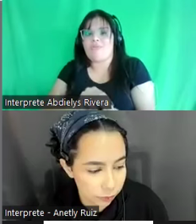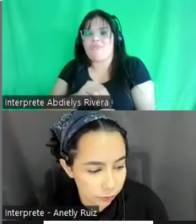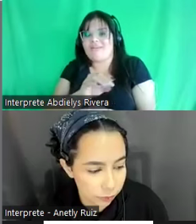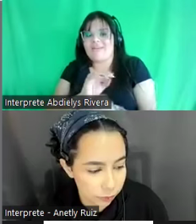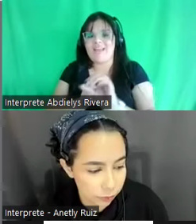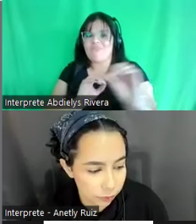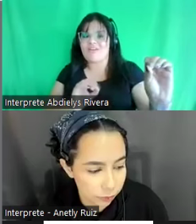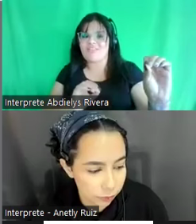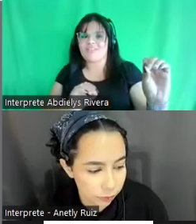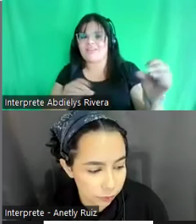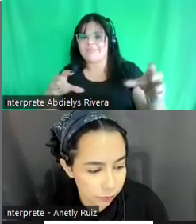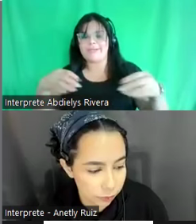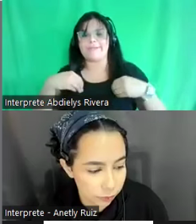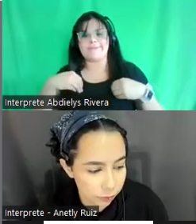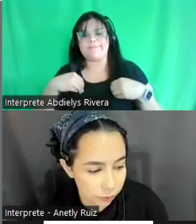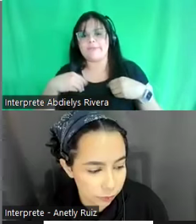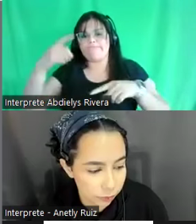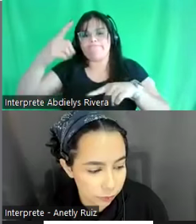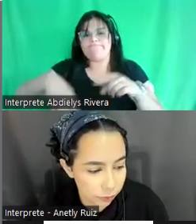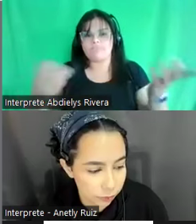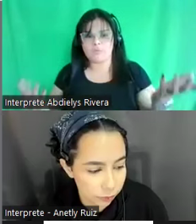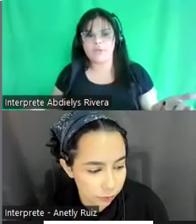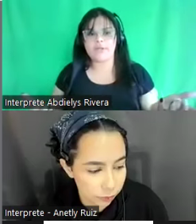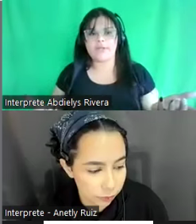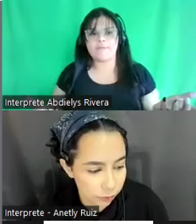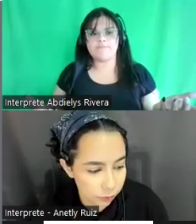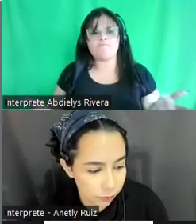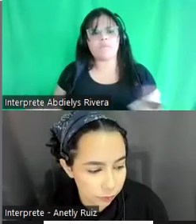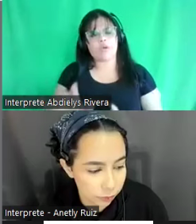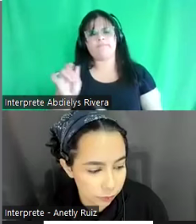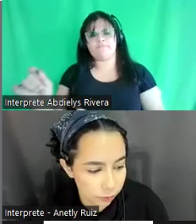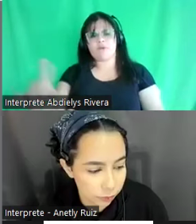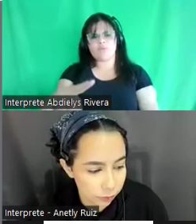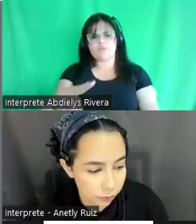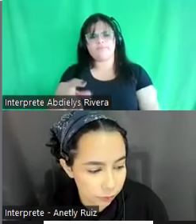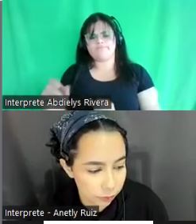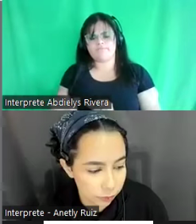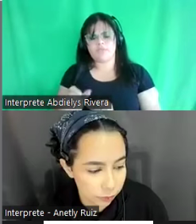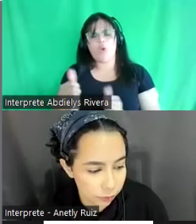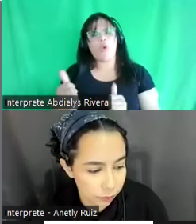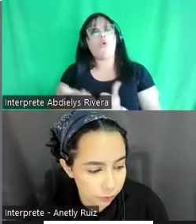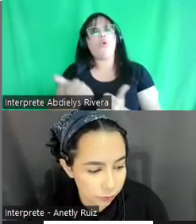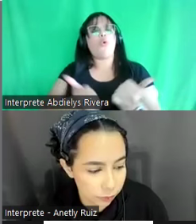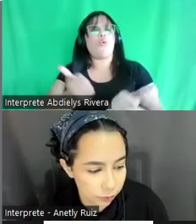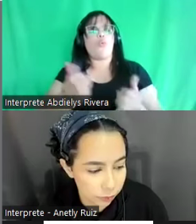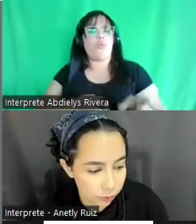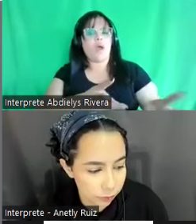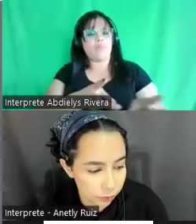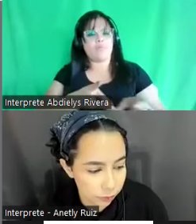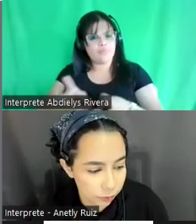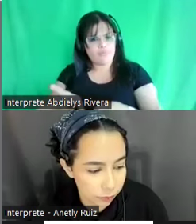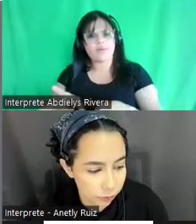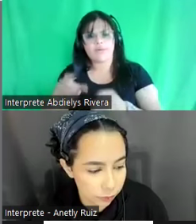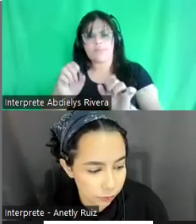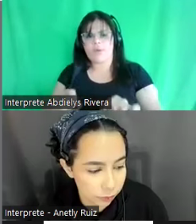persona particular? ¿Qué alternativas de coordinación de servicios de salud se pueden ofrecer a personas de áreas